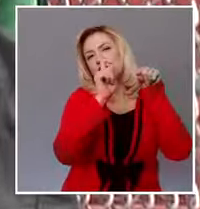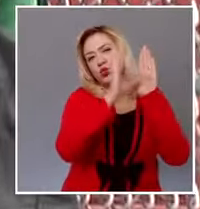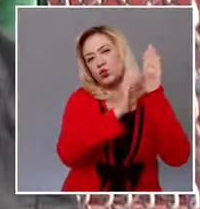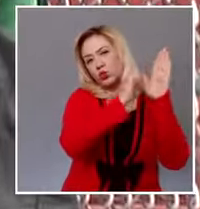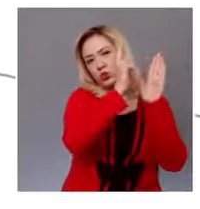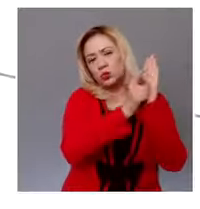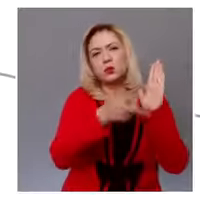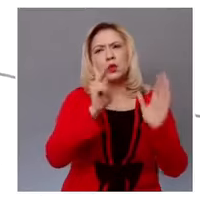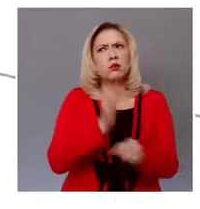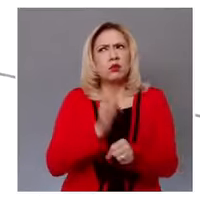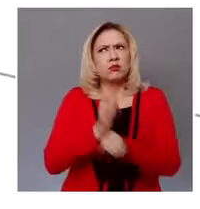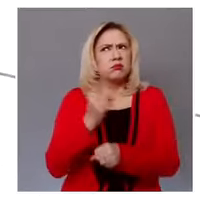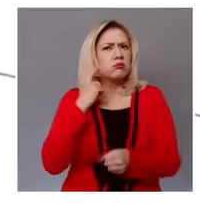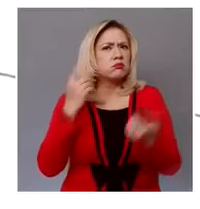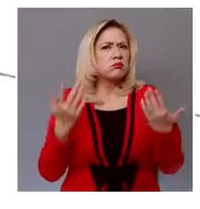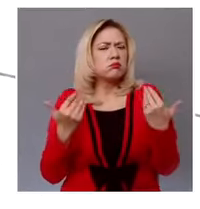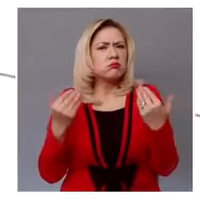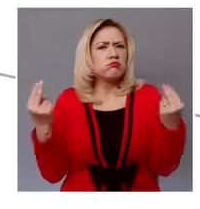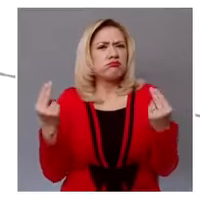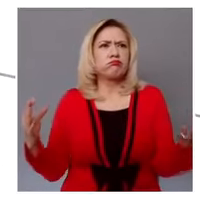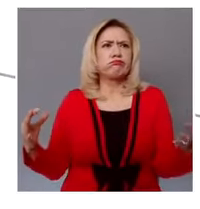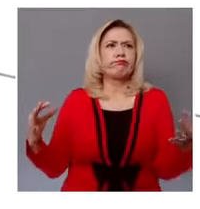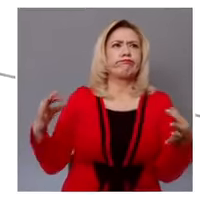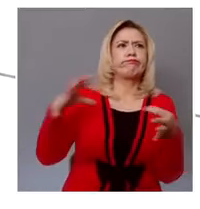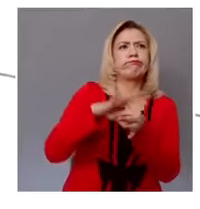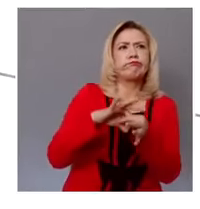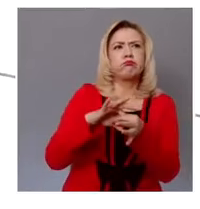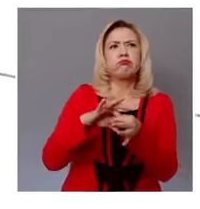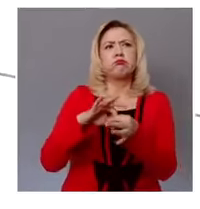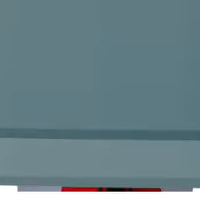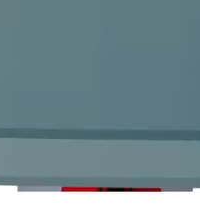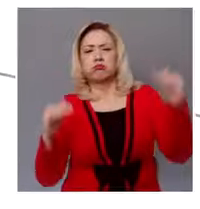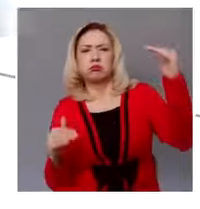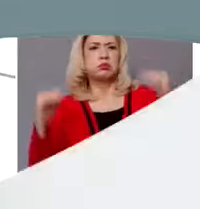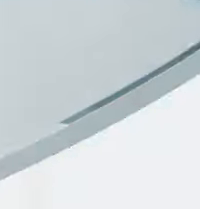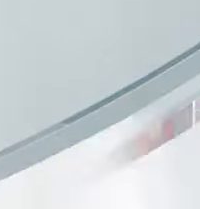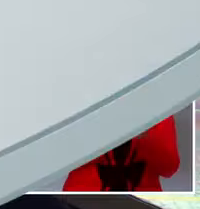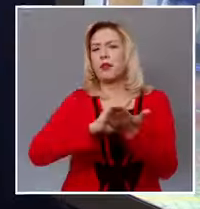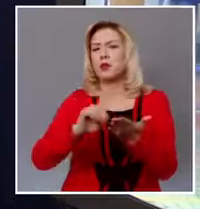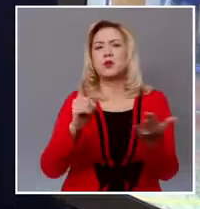de armonización o ponderación entre derechos.